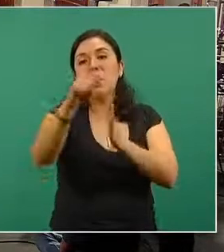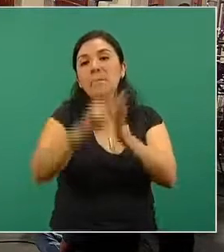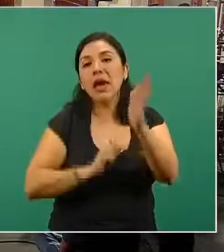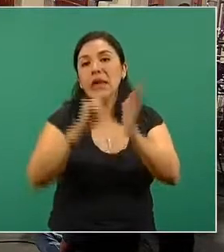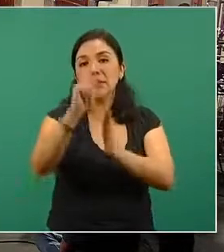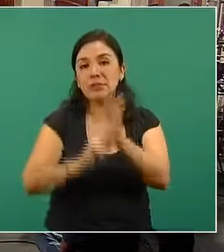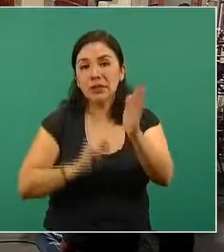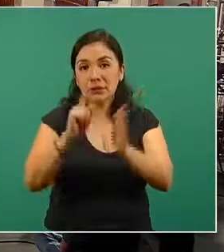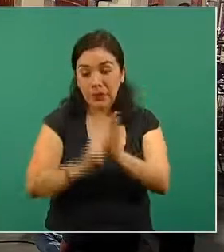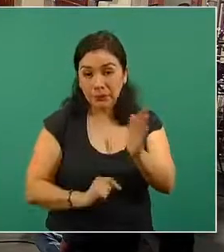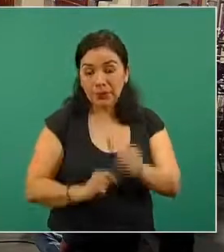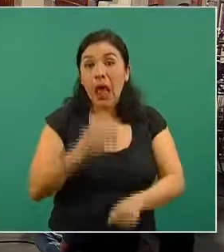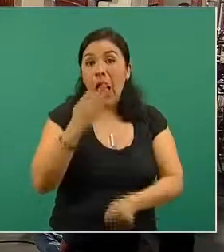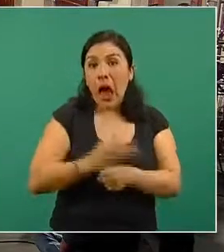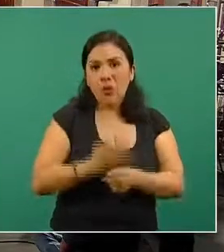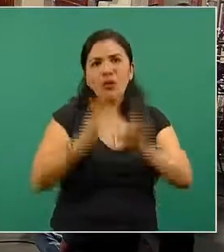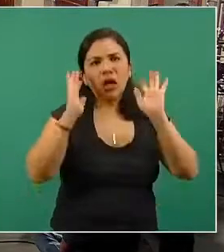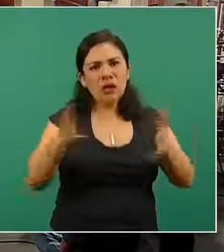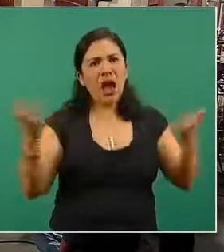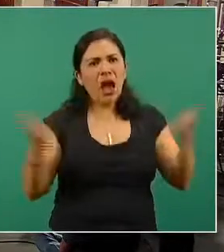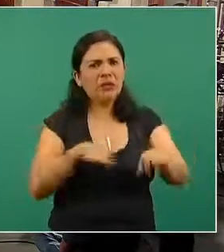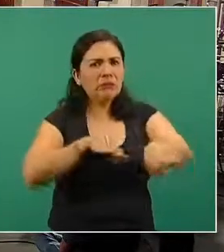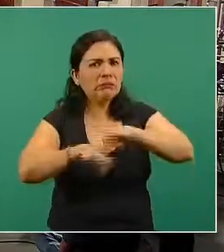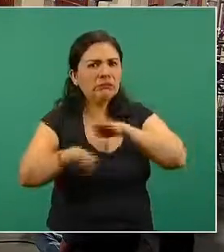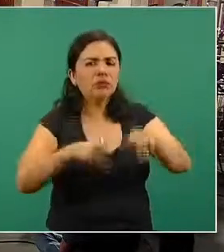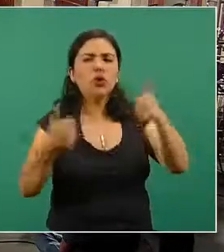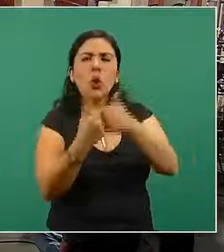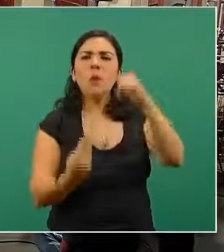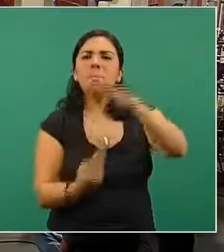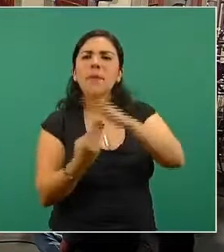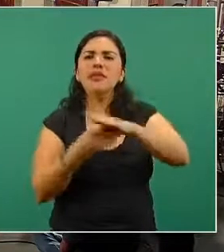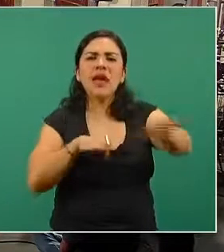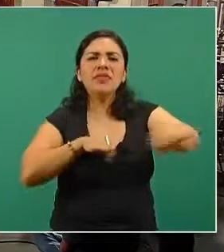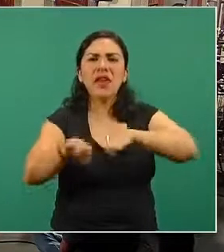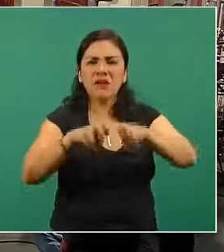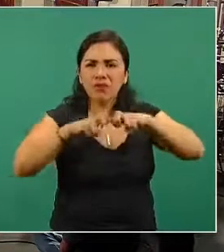Hemos estado trabajando, se realizaron mesas de trabajo.